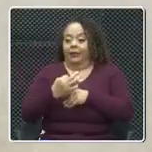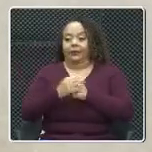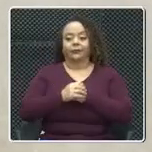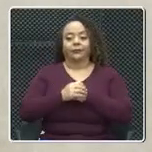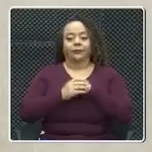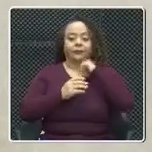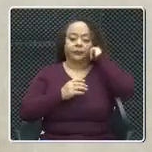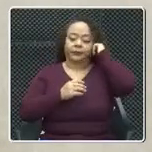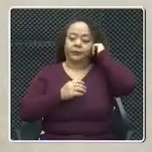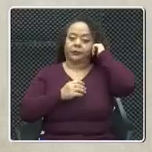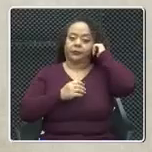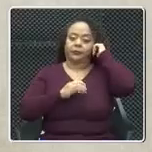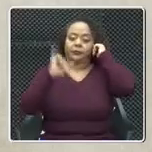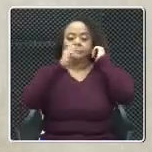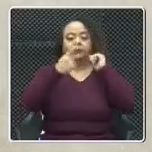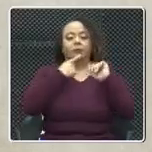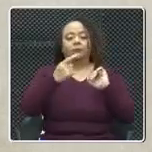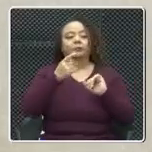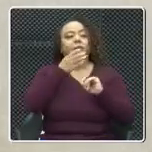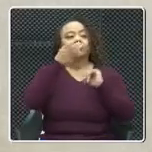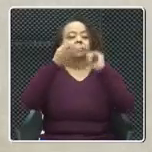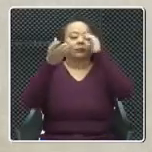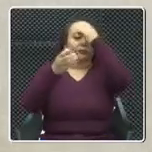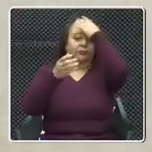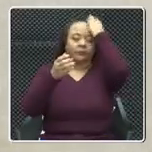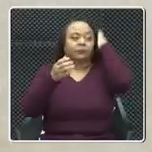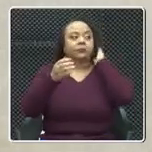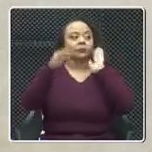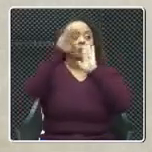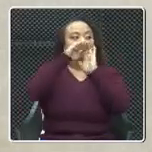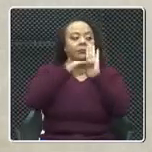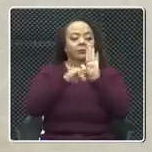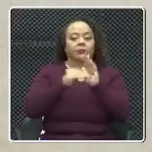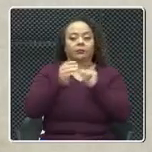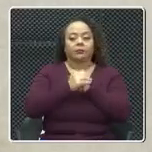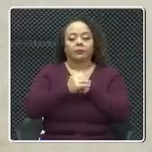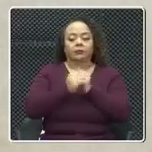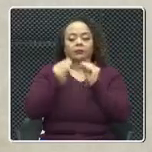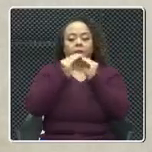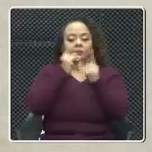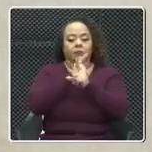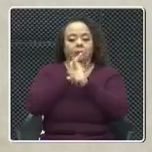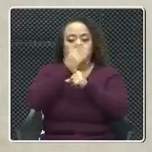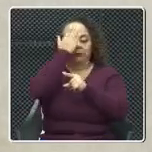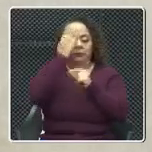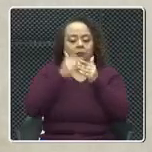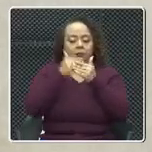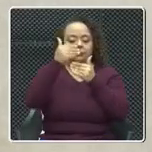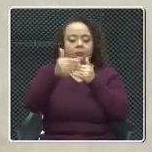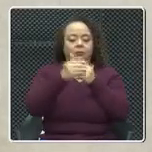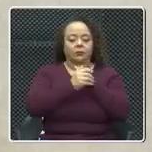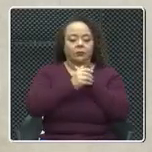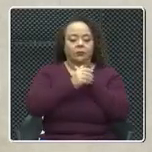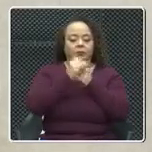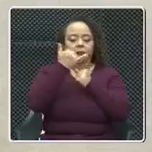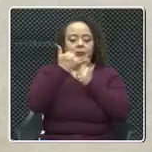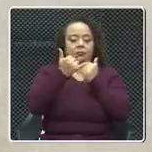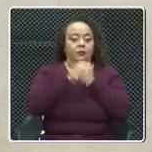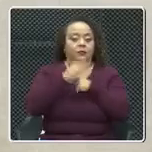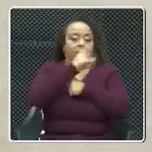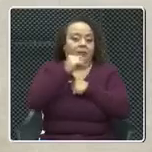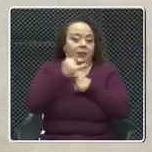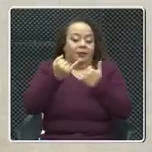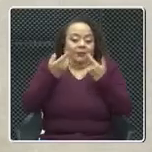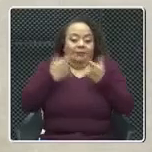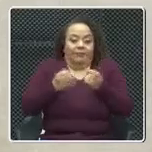todo lo que decíamos, la recomendación del protocolo, es lo más adecuado. ¿Por qué? porque también si yo, por ejemplo, y nos pasa muchísimo,